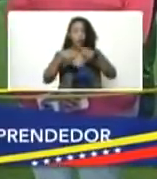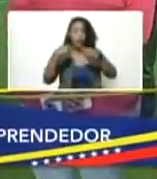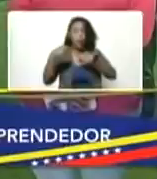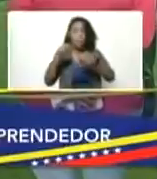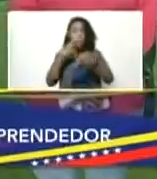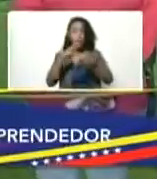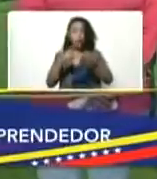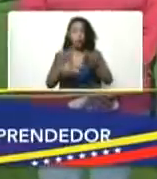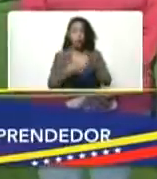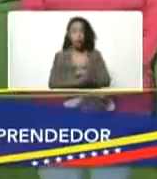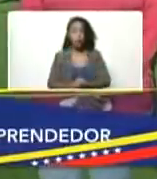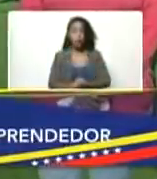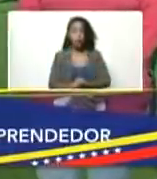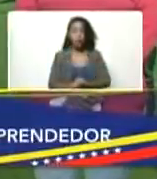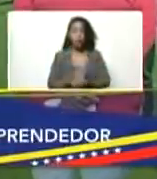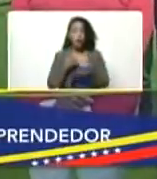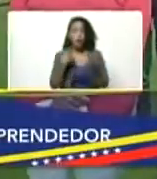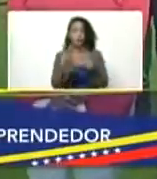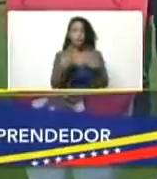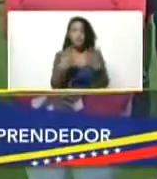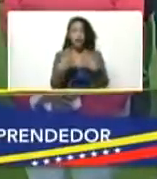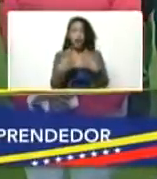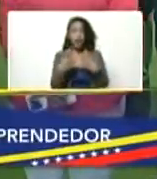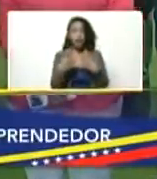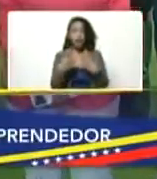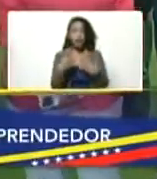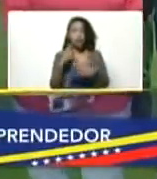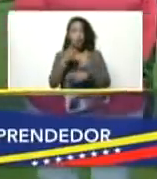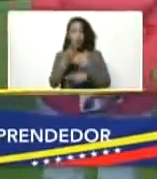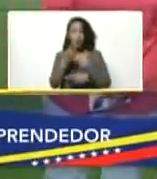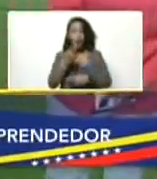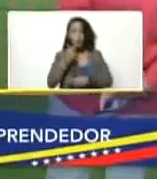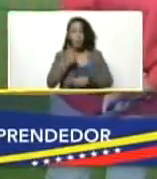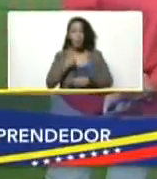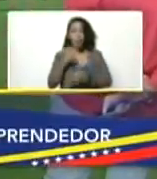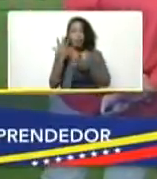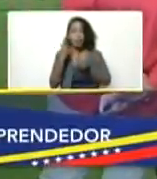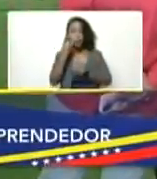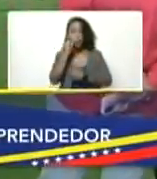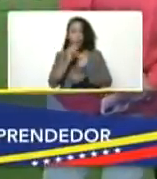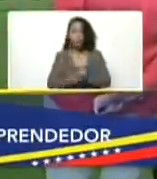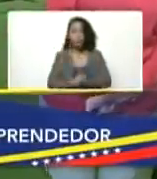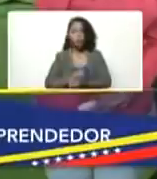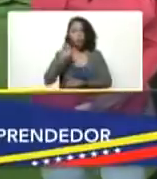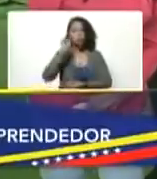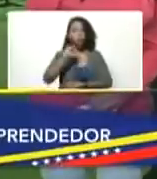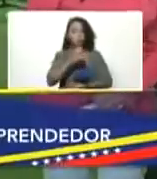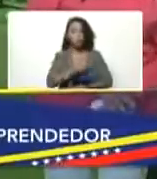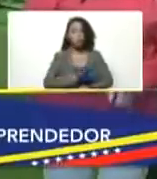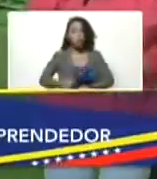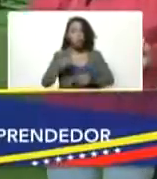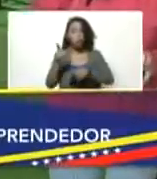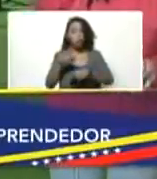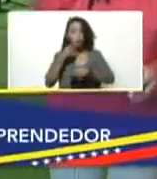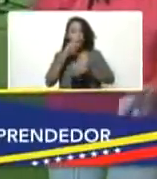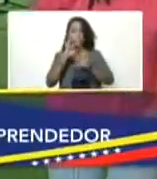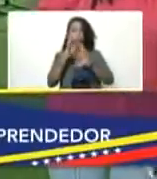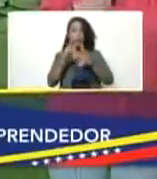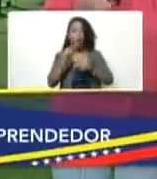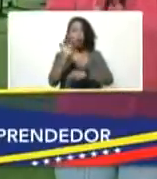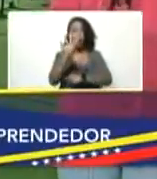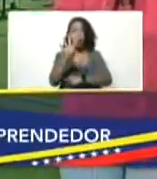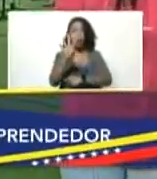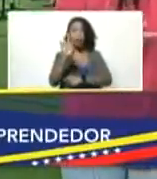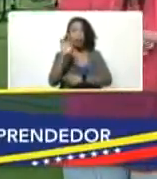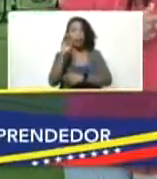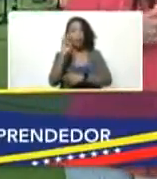productos. La feria itinerante, ¿qué me dice Ricardo Sánchez? Bueno, presidente, efectivamente usted dio la síntesis. Las cuatro F, las tres